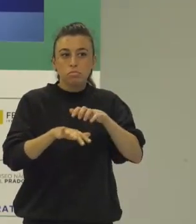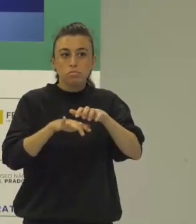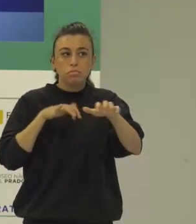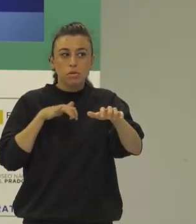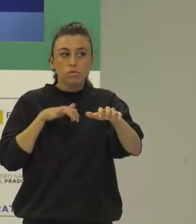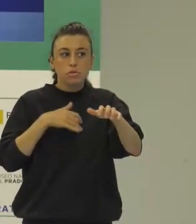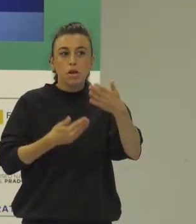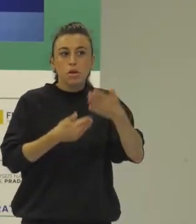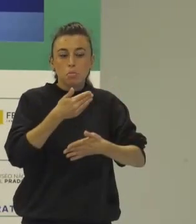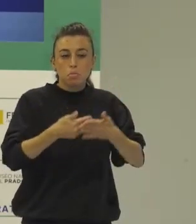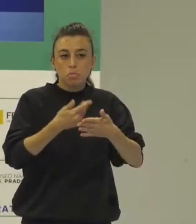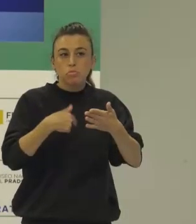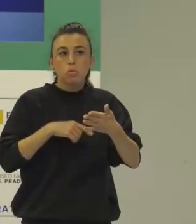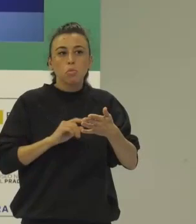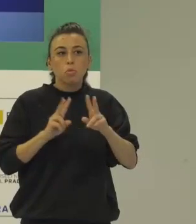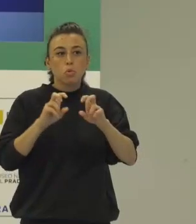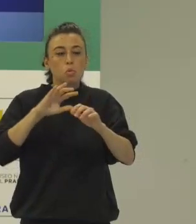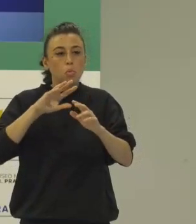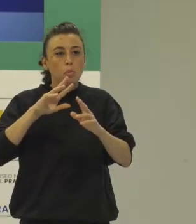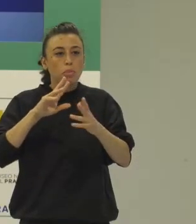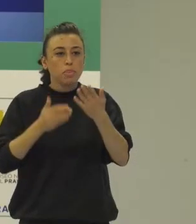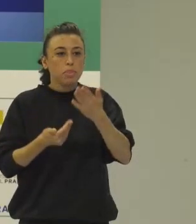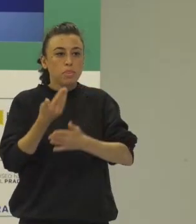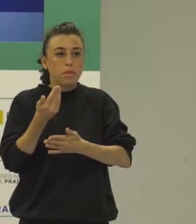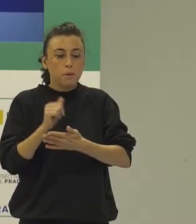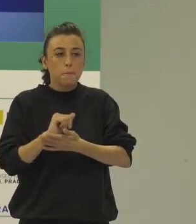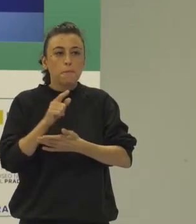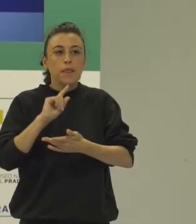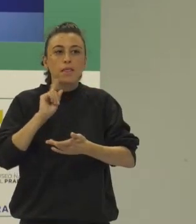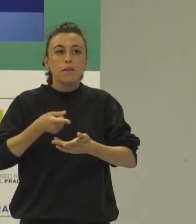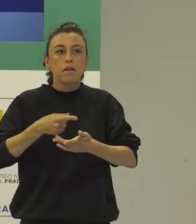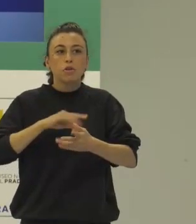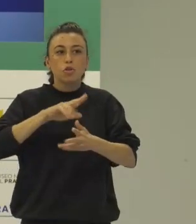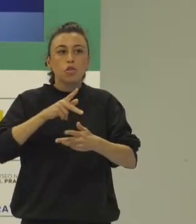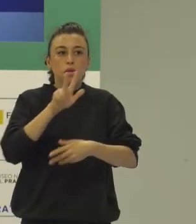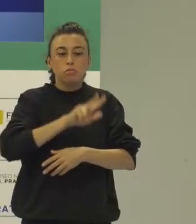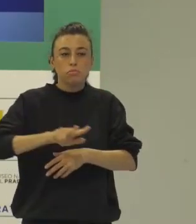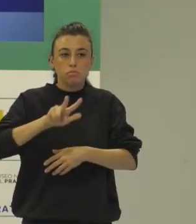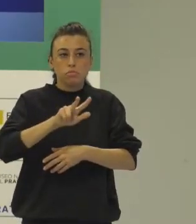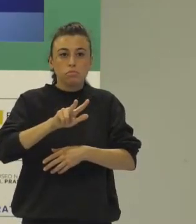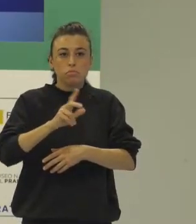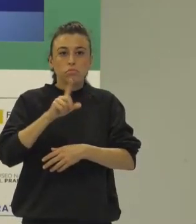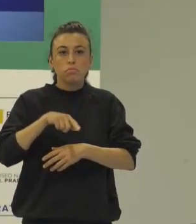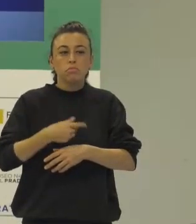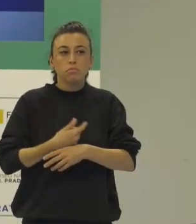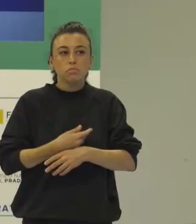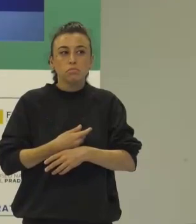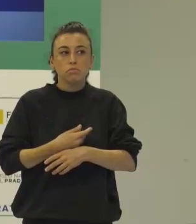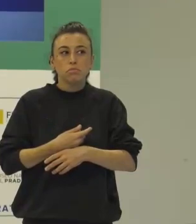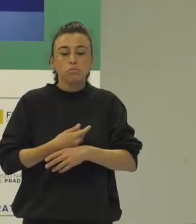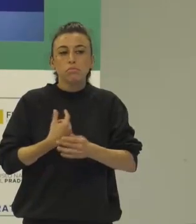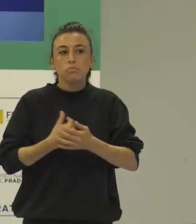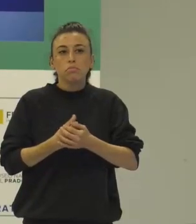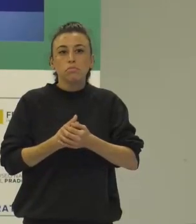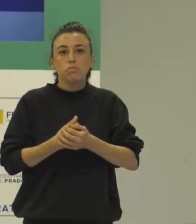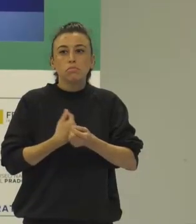periódico El Nuevo Diario, donde fue editora de Nacionales. Dirigió El Cubo, que hubo, de Nicaragua, y también trabajó para el diario